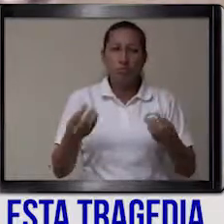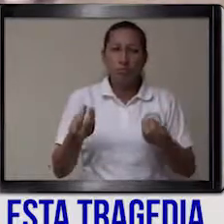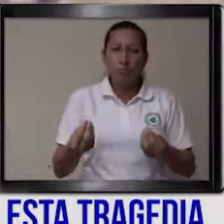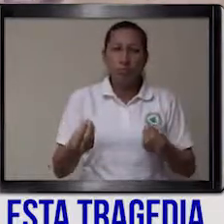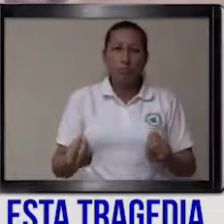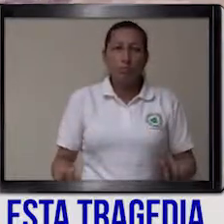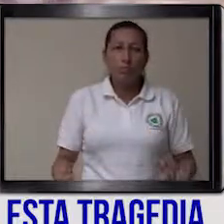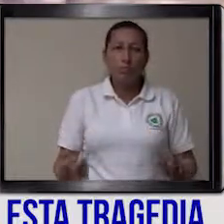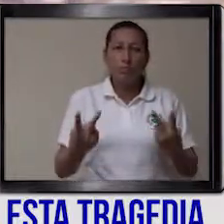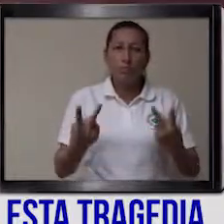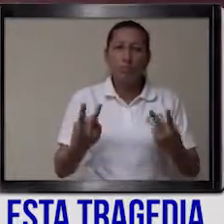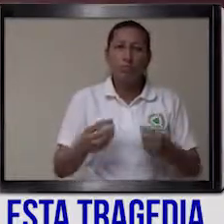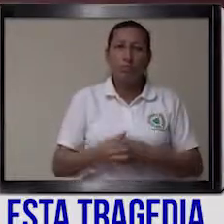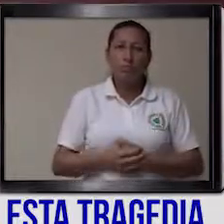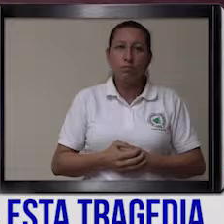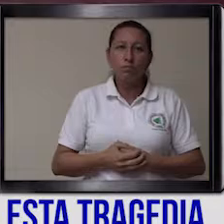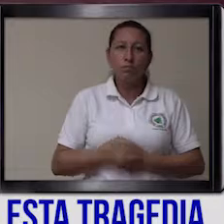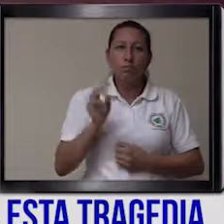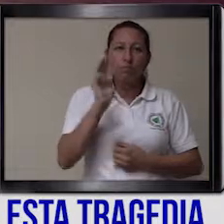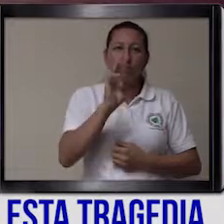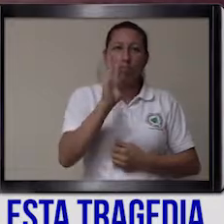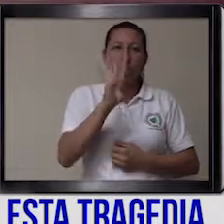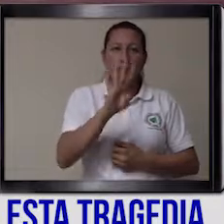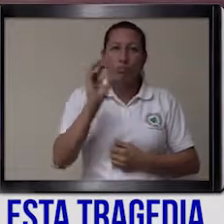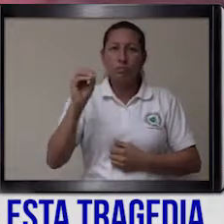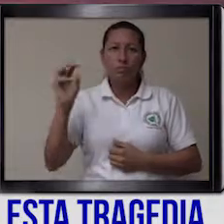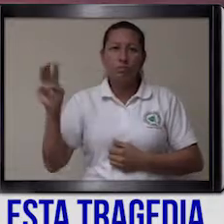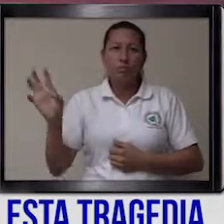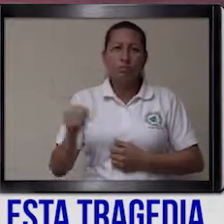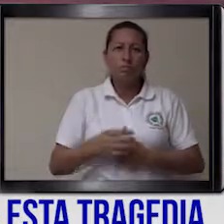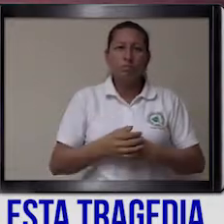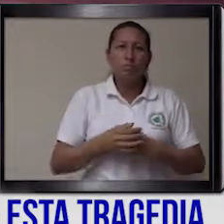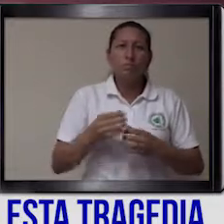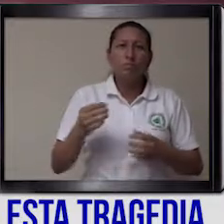que arrasó con el pueblo que tenía 40,000